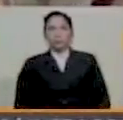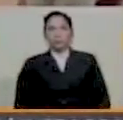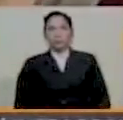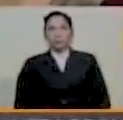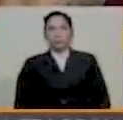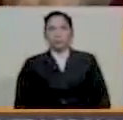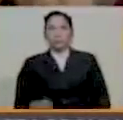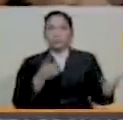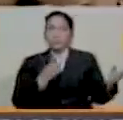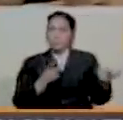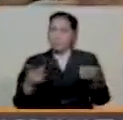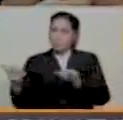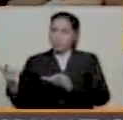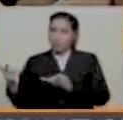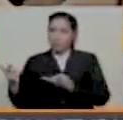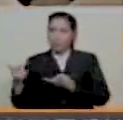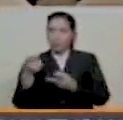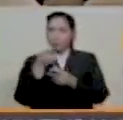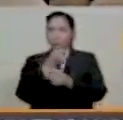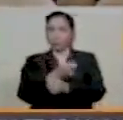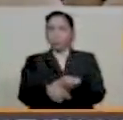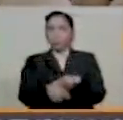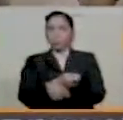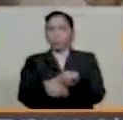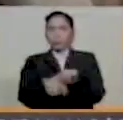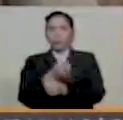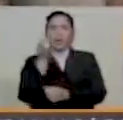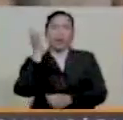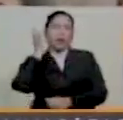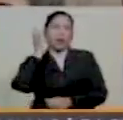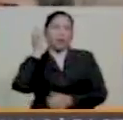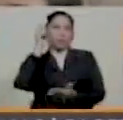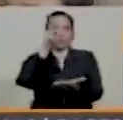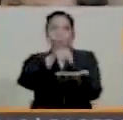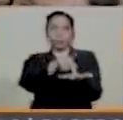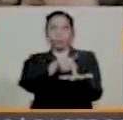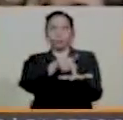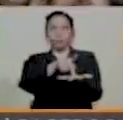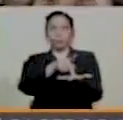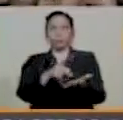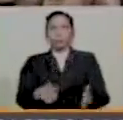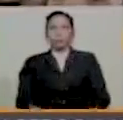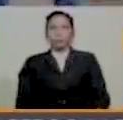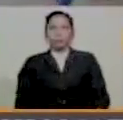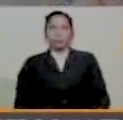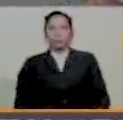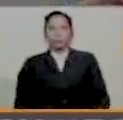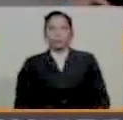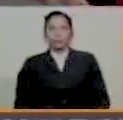Invitamos a los bachilleres. María de los Ángeles Aragua Puerta.